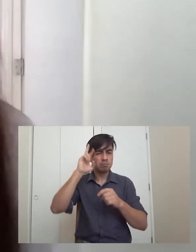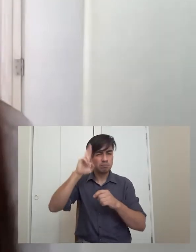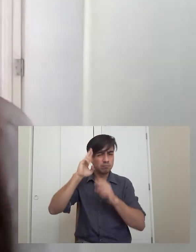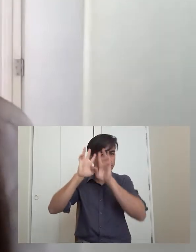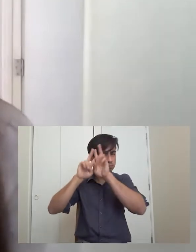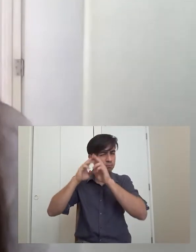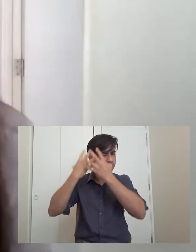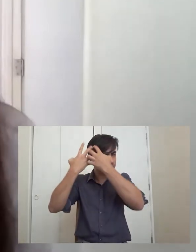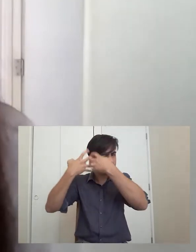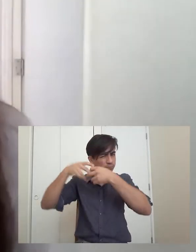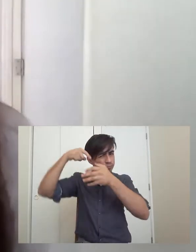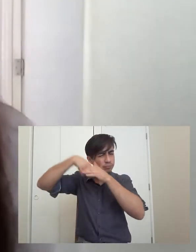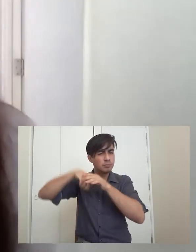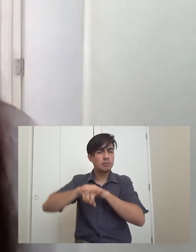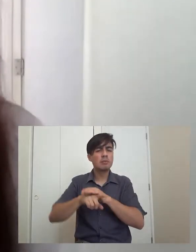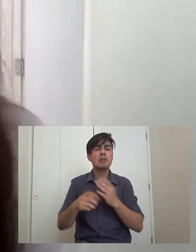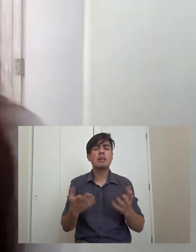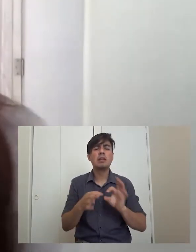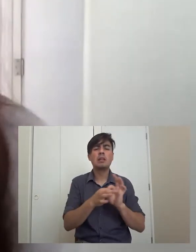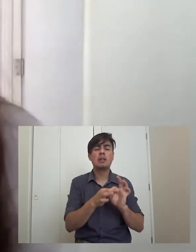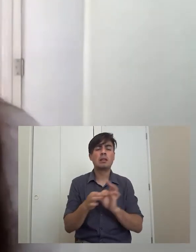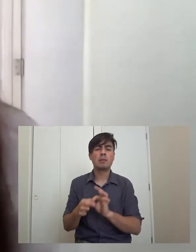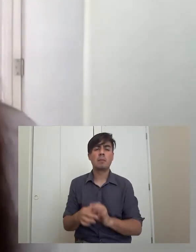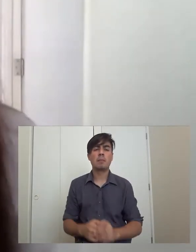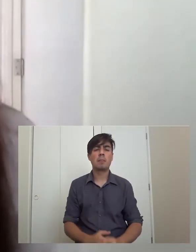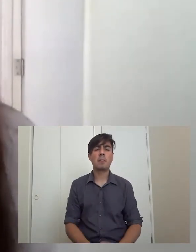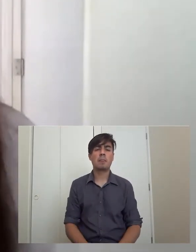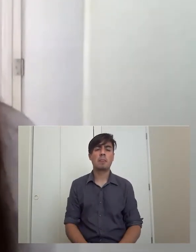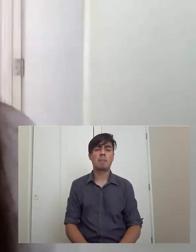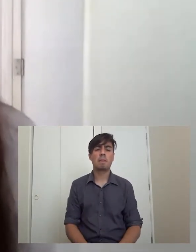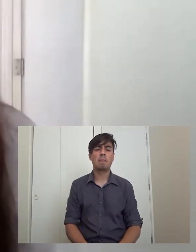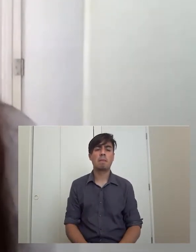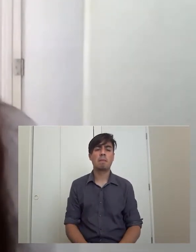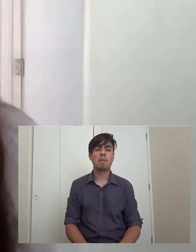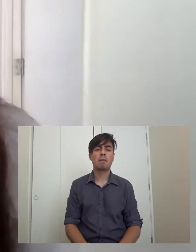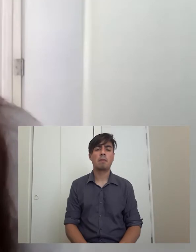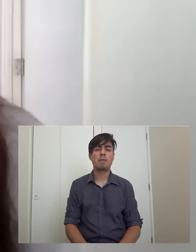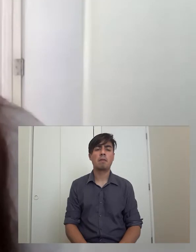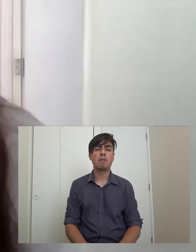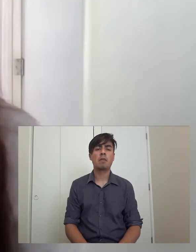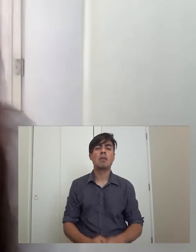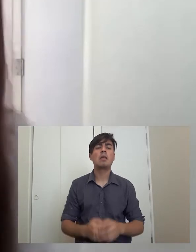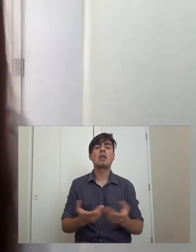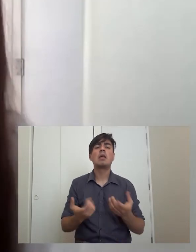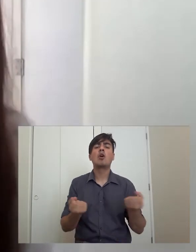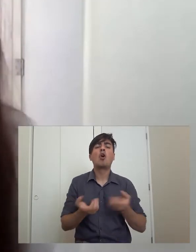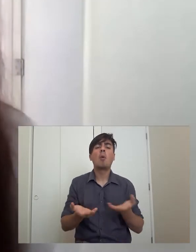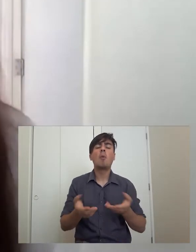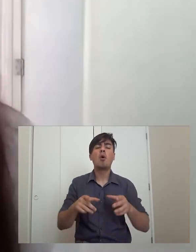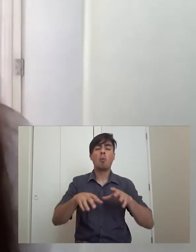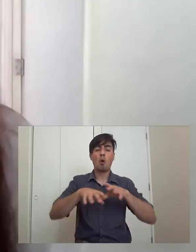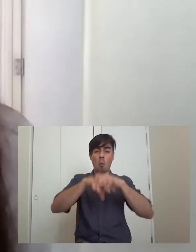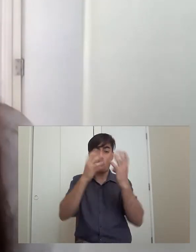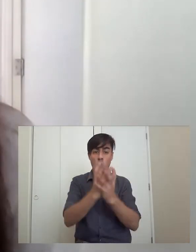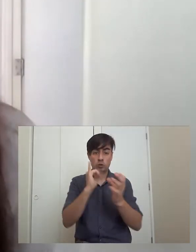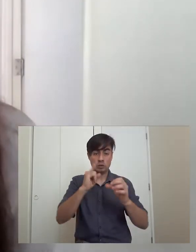que nos pueda compartir su reflexión respecto de que actualmente estamos viviendo un proceso